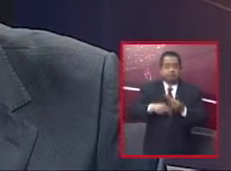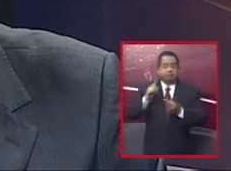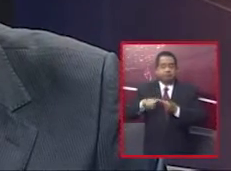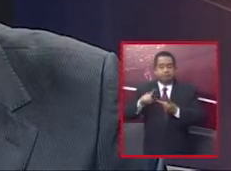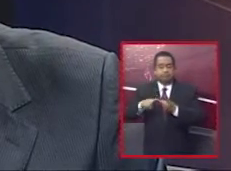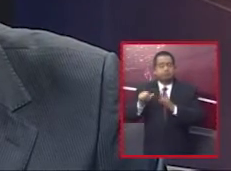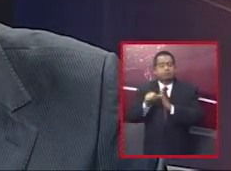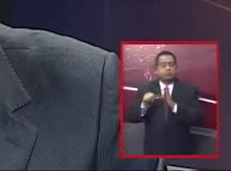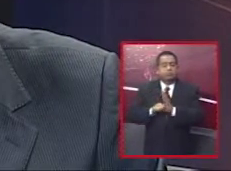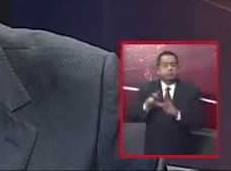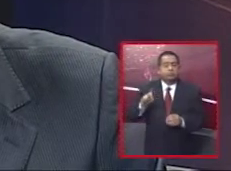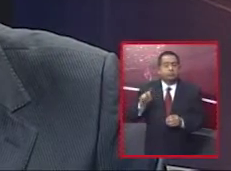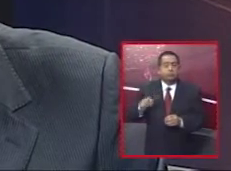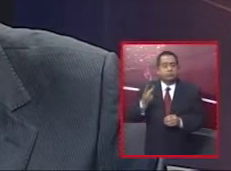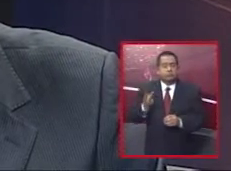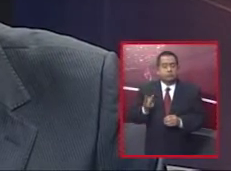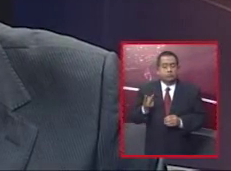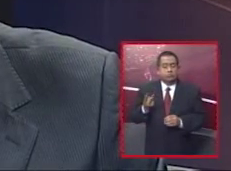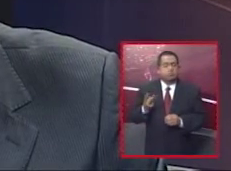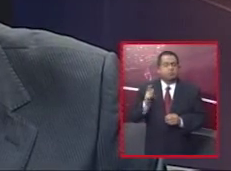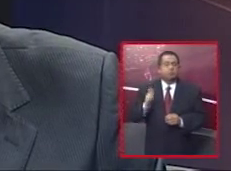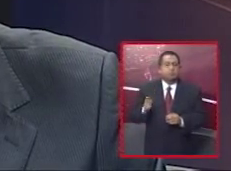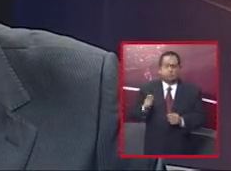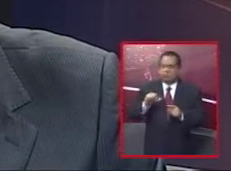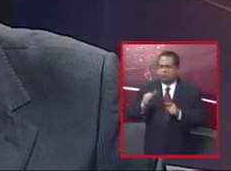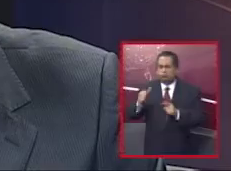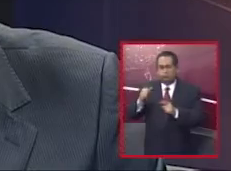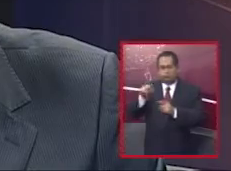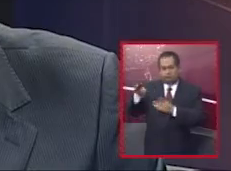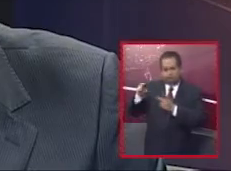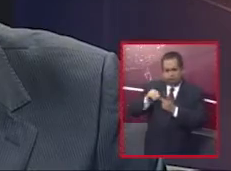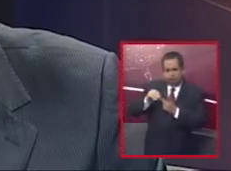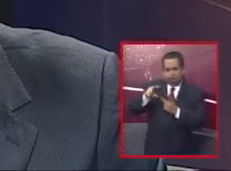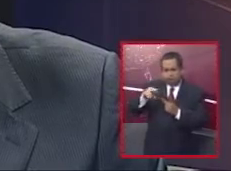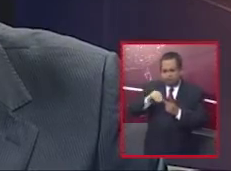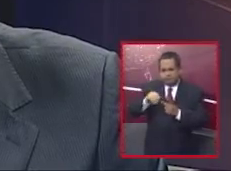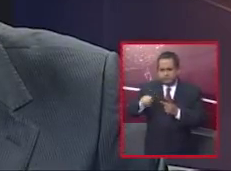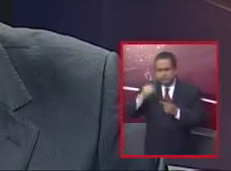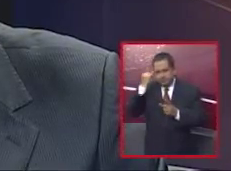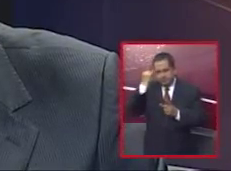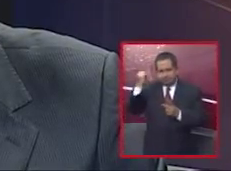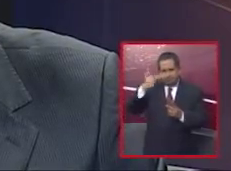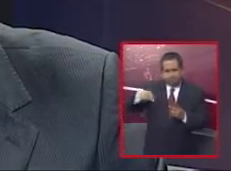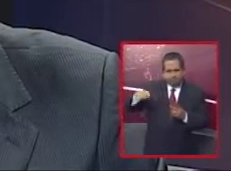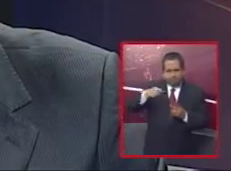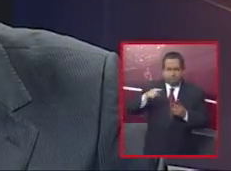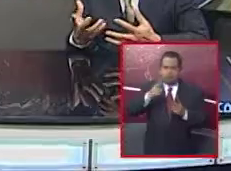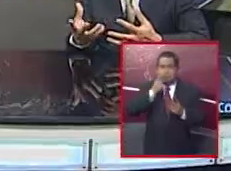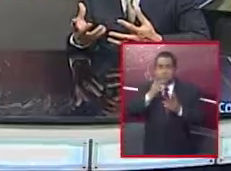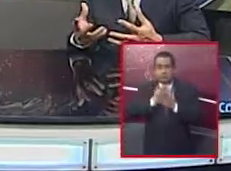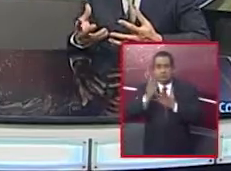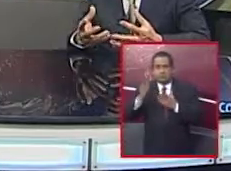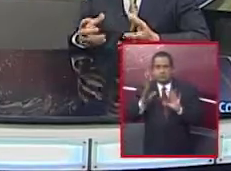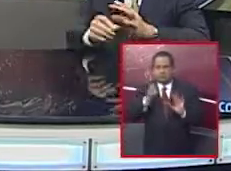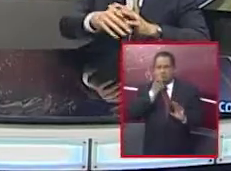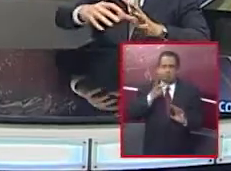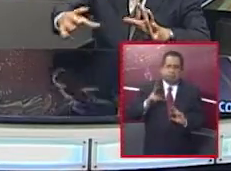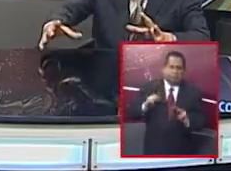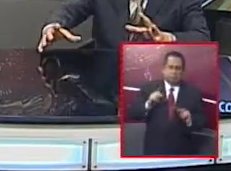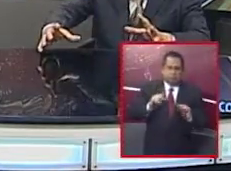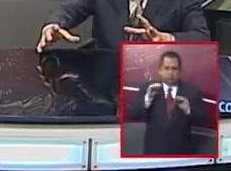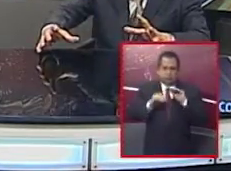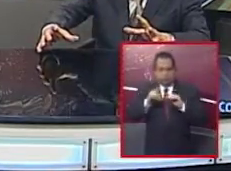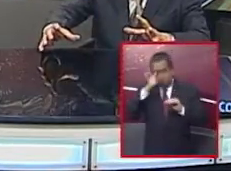artículo 32, que incorporó otras disposiciones que desde nuestro punto de vista resultaban excesivas y nocivas para